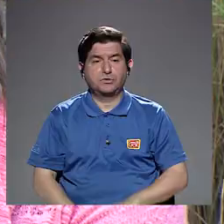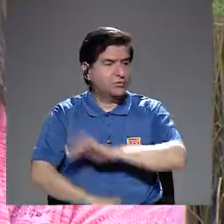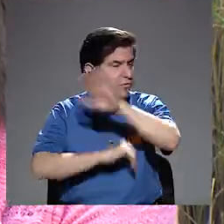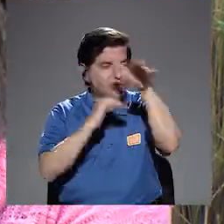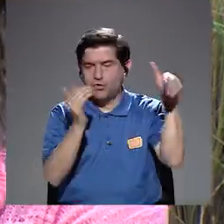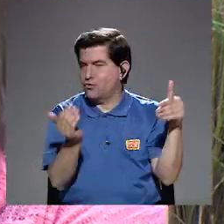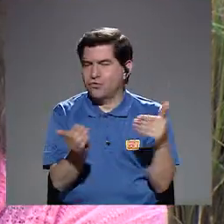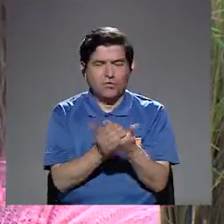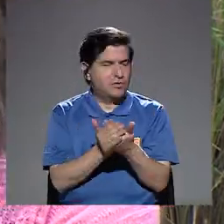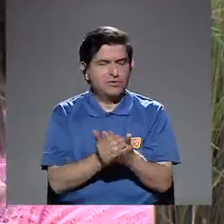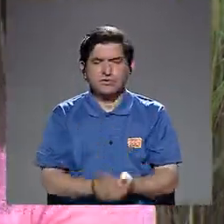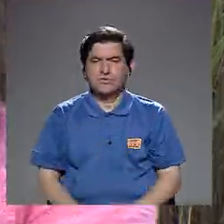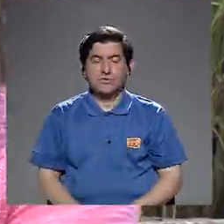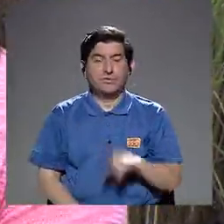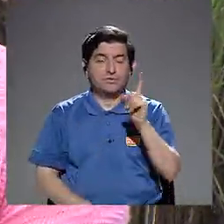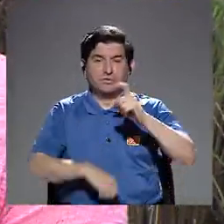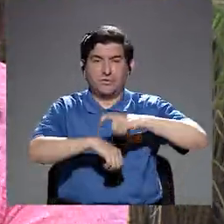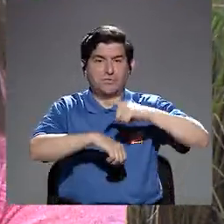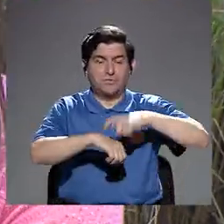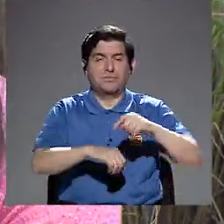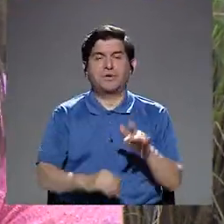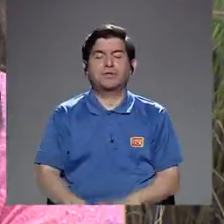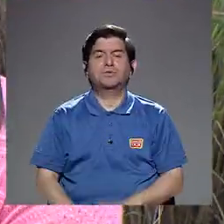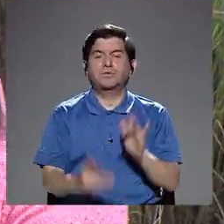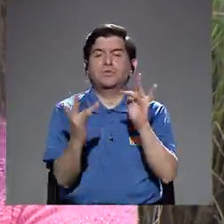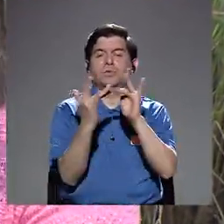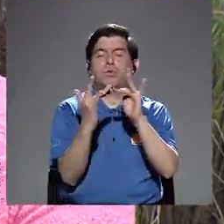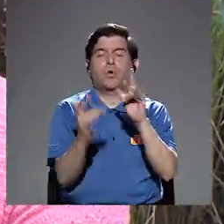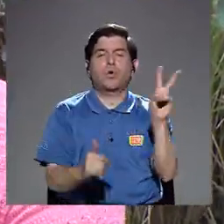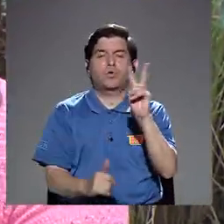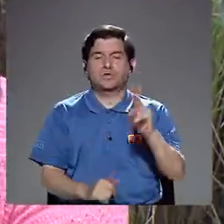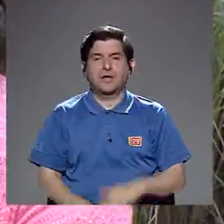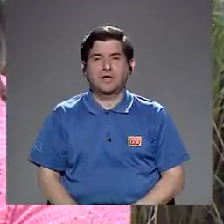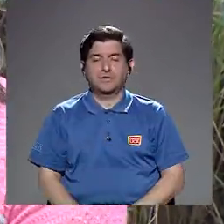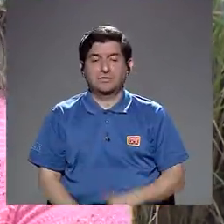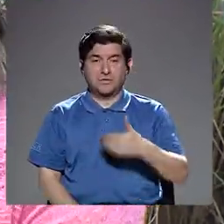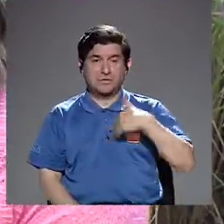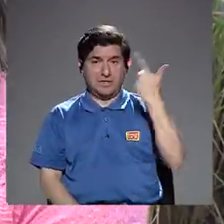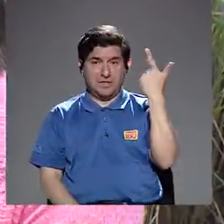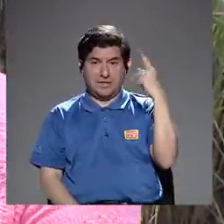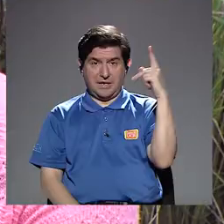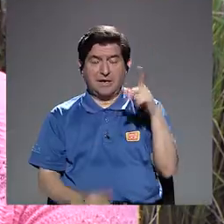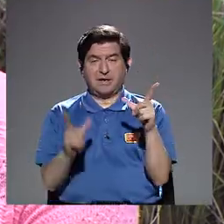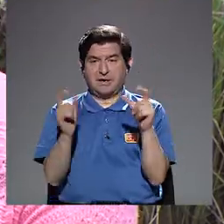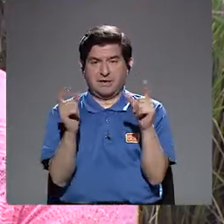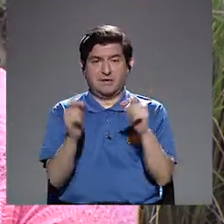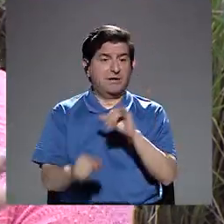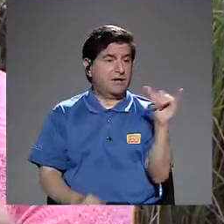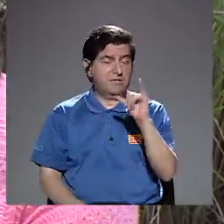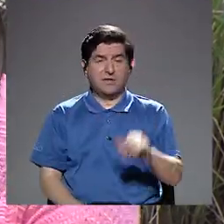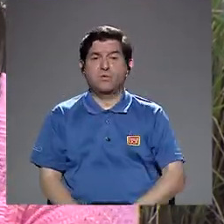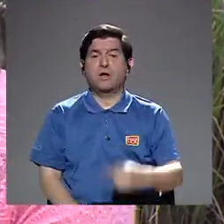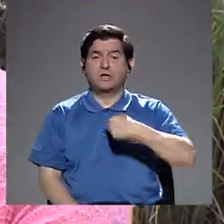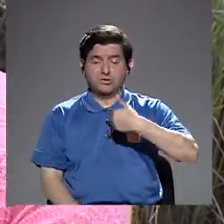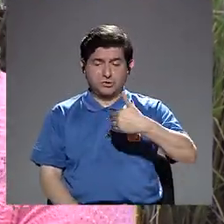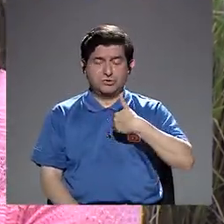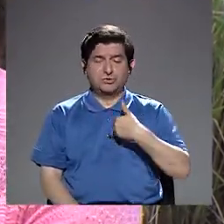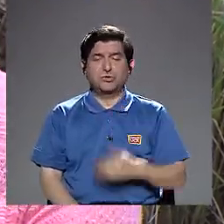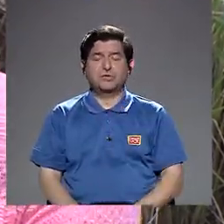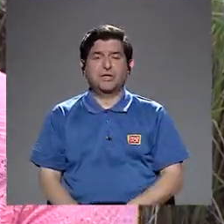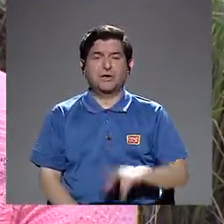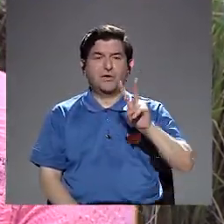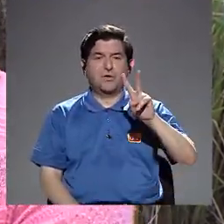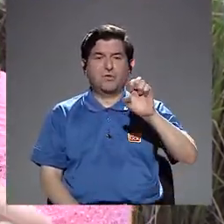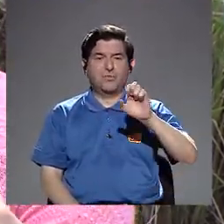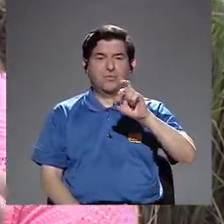es que no todos los que tenemos en algún momento contacto con el virus vamos a tener riesgo de cáncer. Y de igual forma, si yo